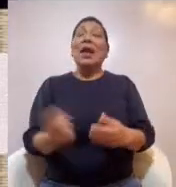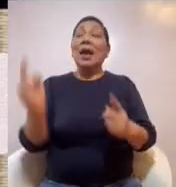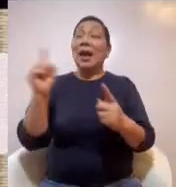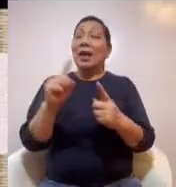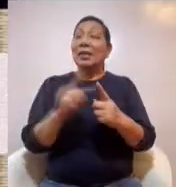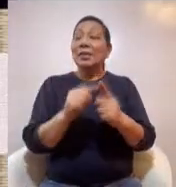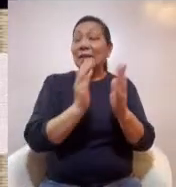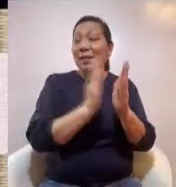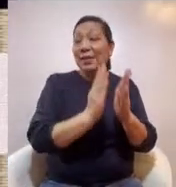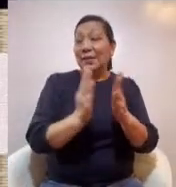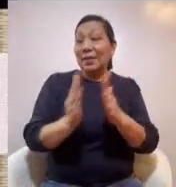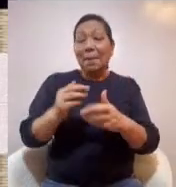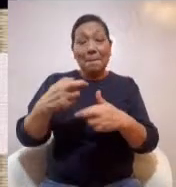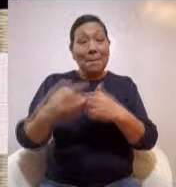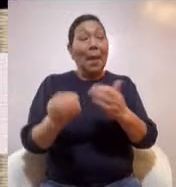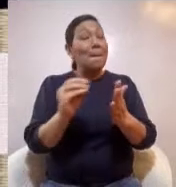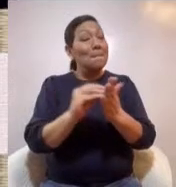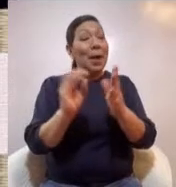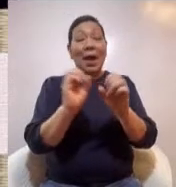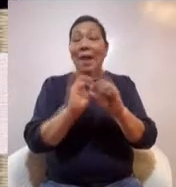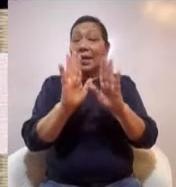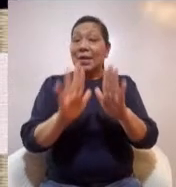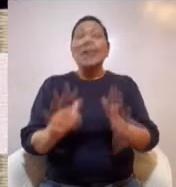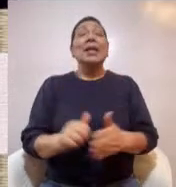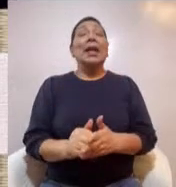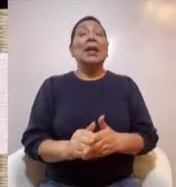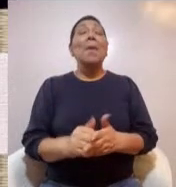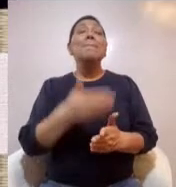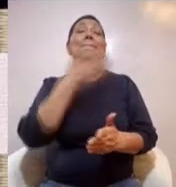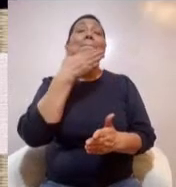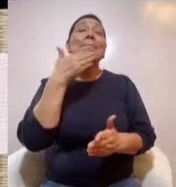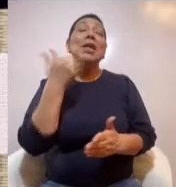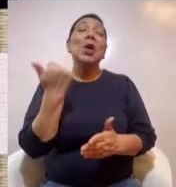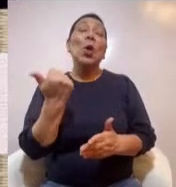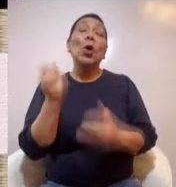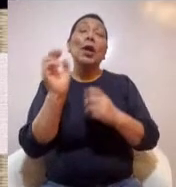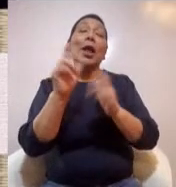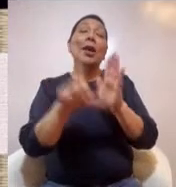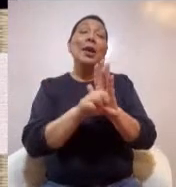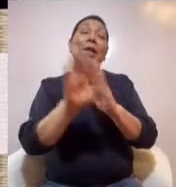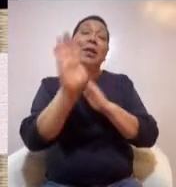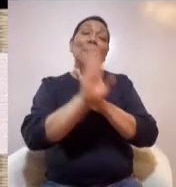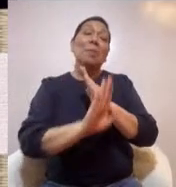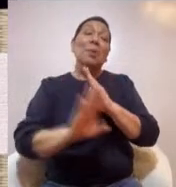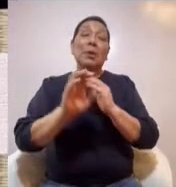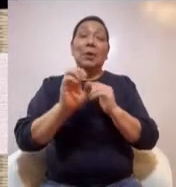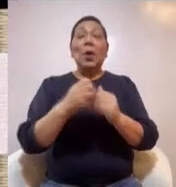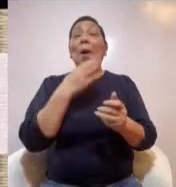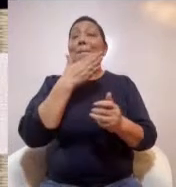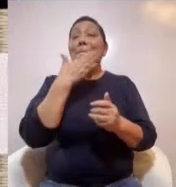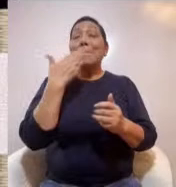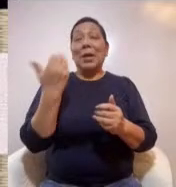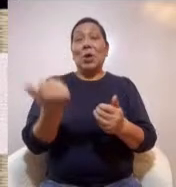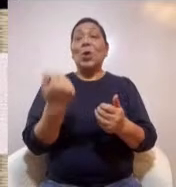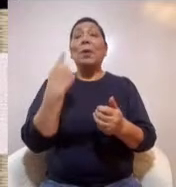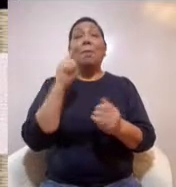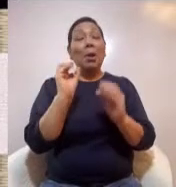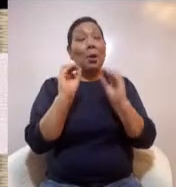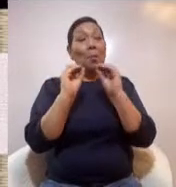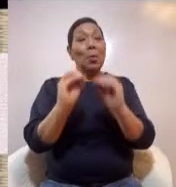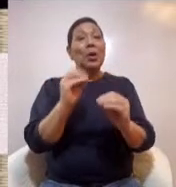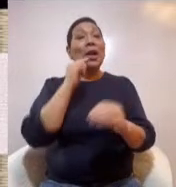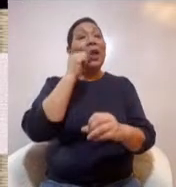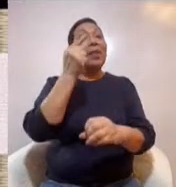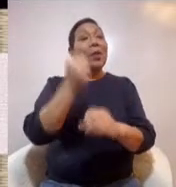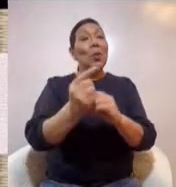especialización, hacia la determinación de procesos más claros, más eficientes, mejores medidas de protección para las mujeres, mejores espacios